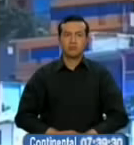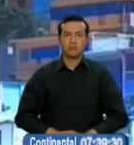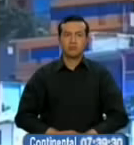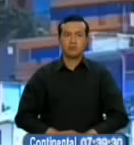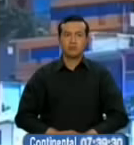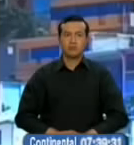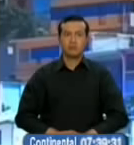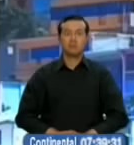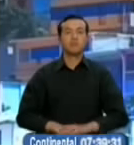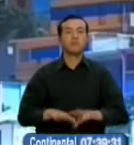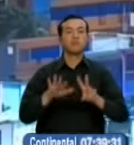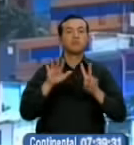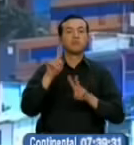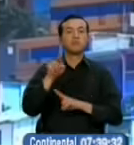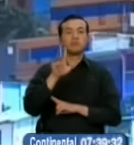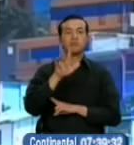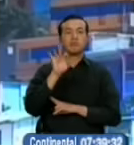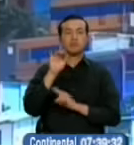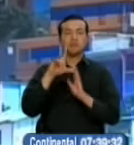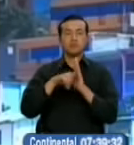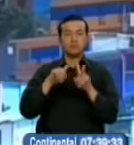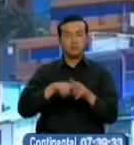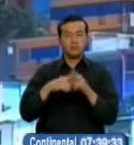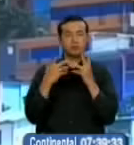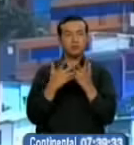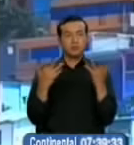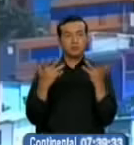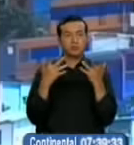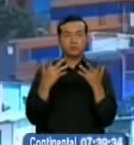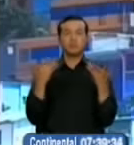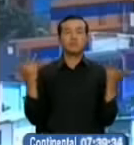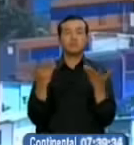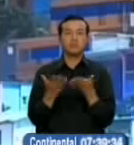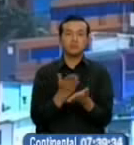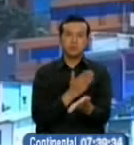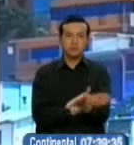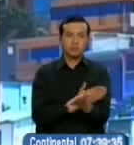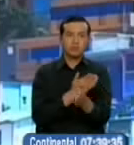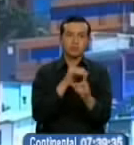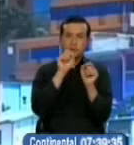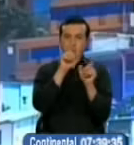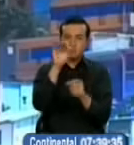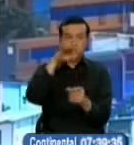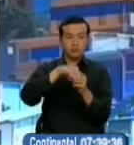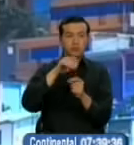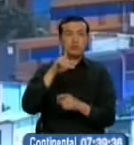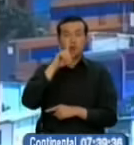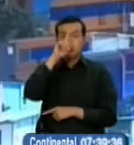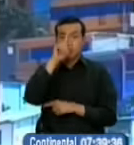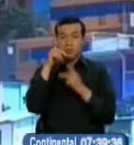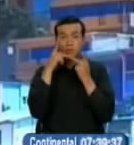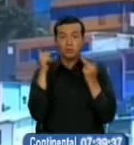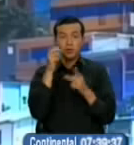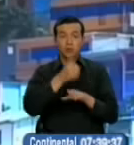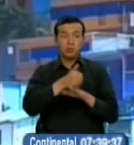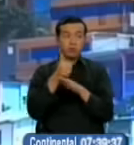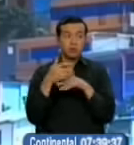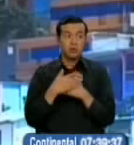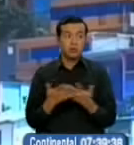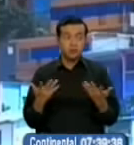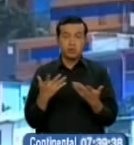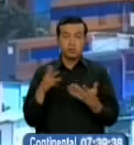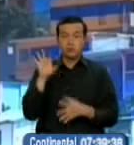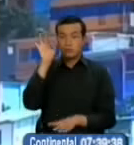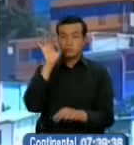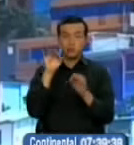A las 7 de la mañana, 39 minutos, empezamos mediante una consulta popular. El gobierno propone que funcionarios públicos y futuras autoridades de